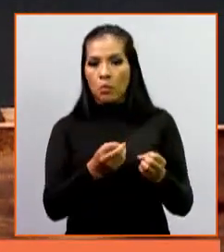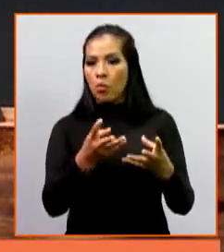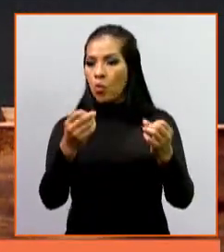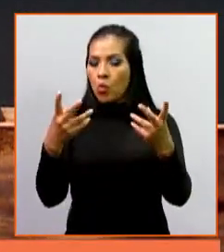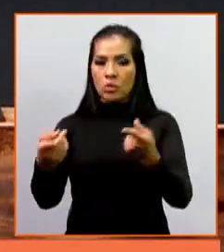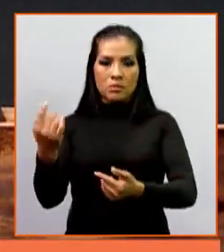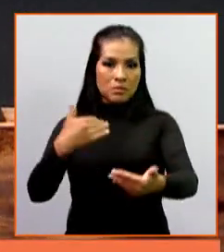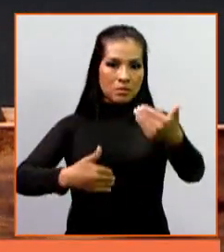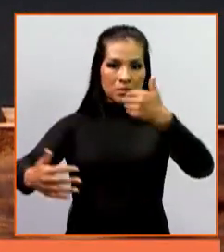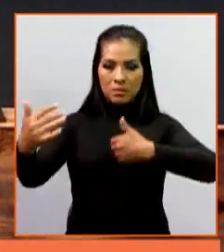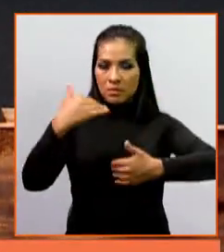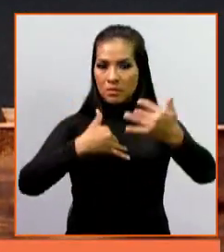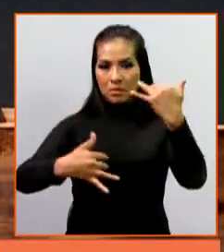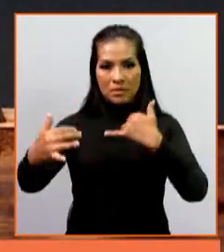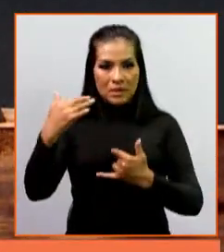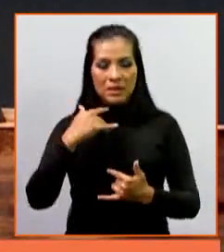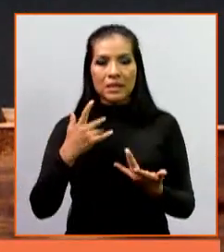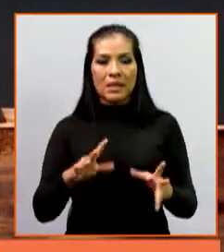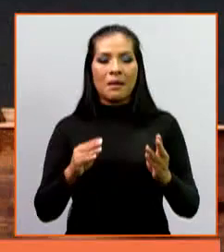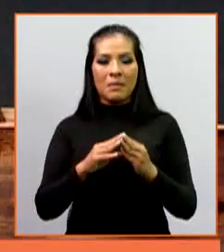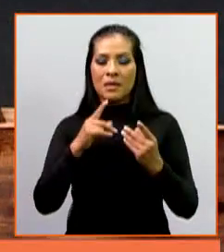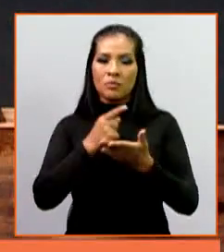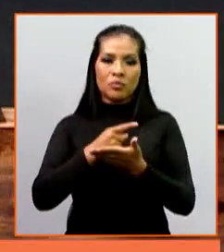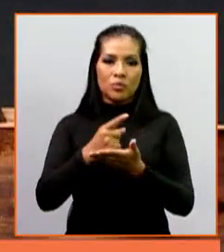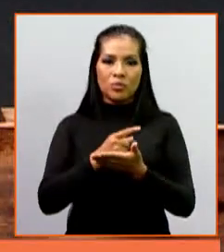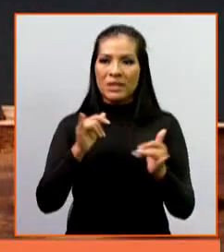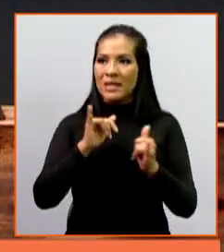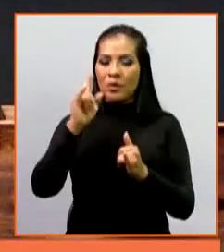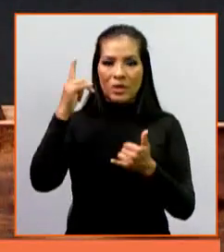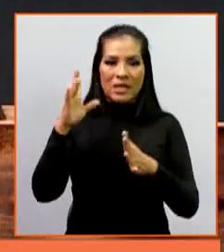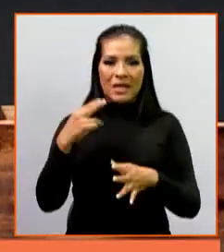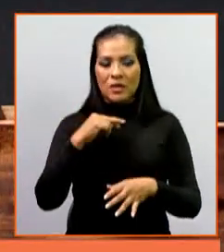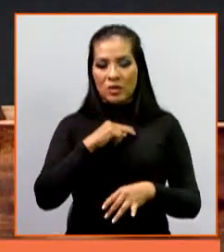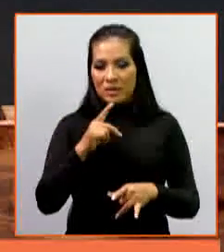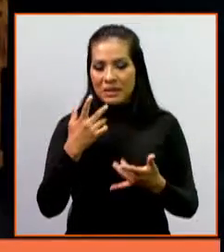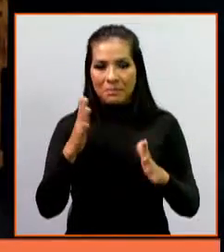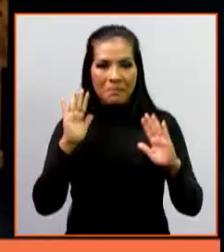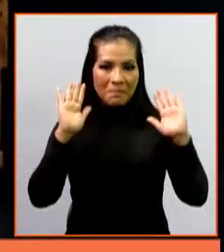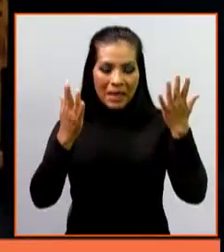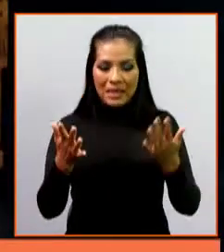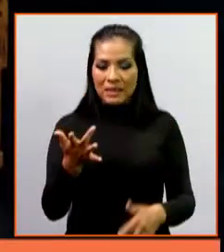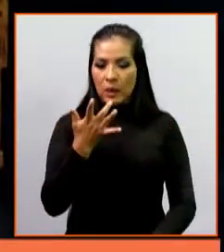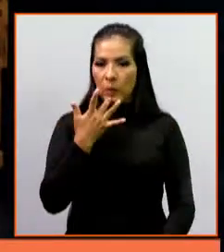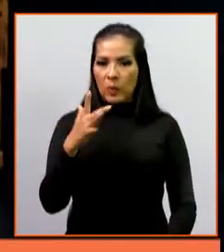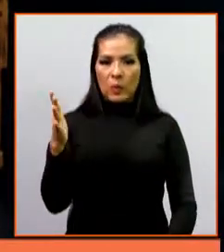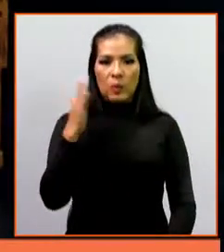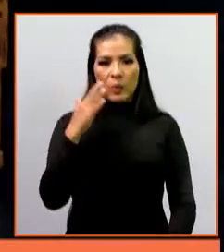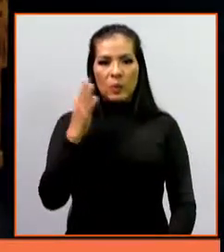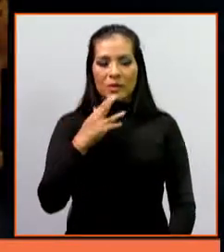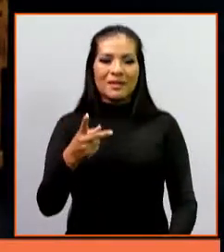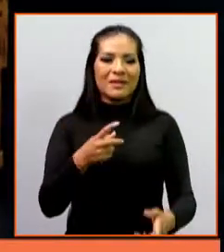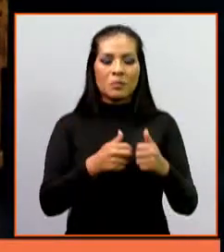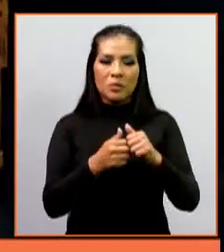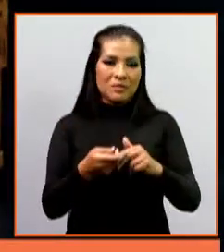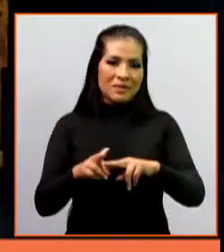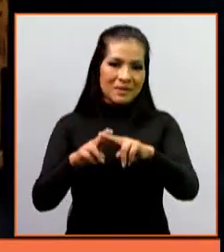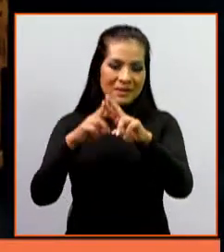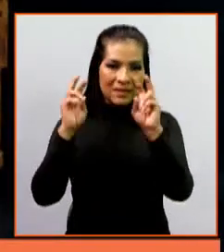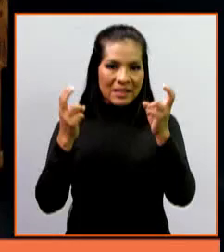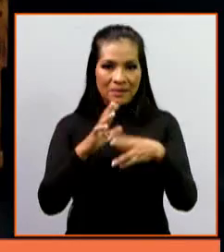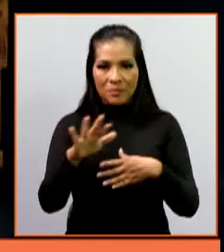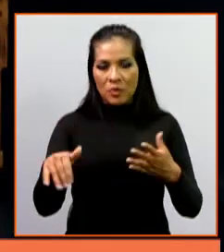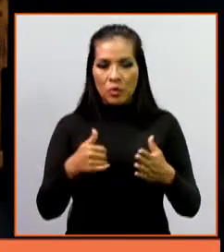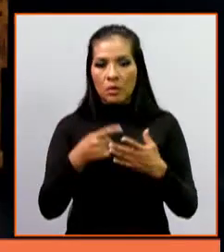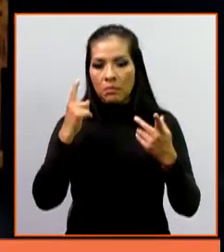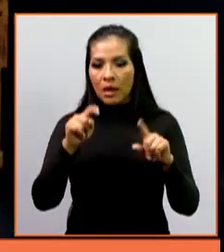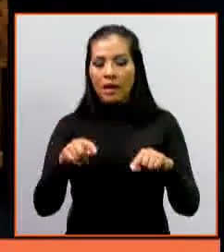espacio y se armó debate y se puso, allá decimos, picante, en el sentido de decir, bueno, esto es así, esto no es así, bueno, escuchémonos, que el teatro sirva también para